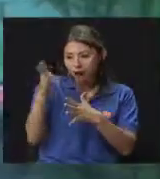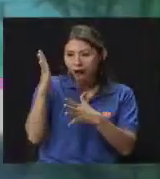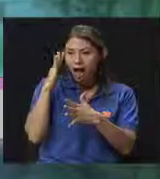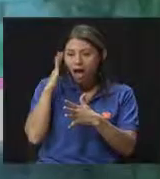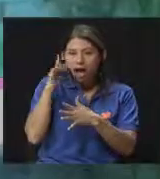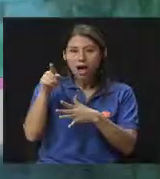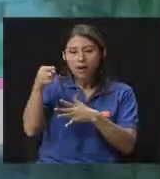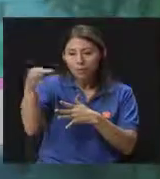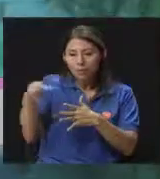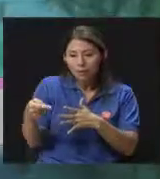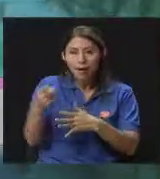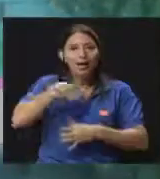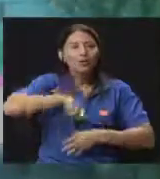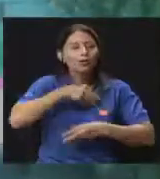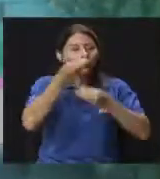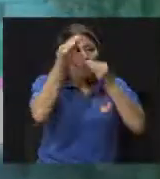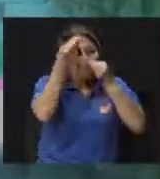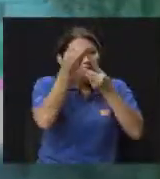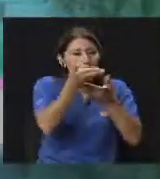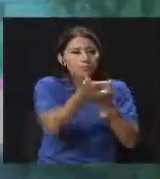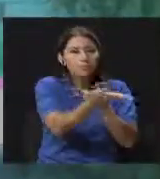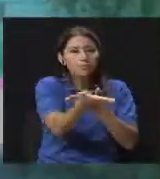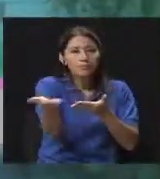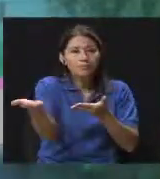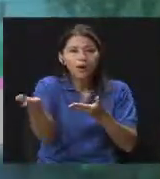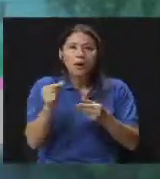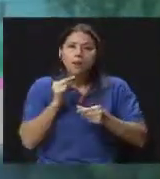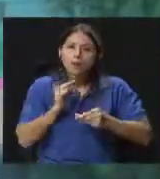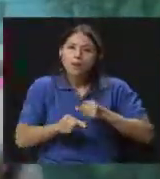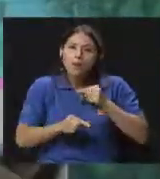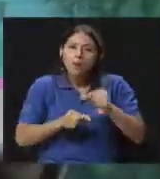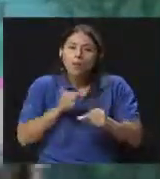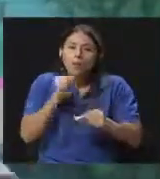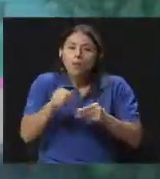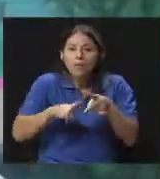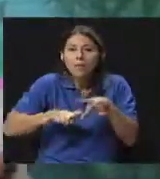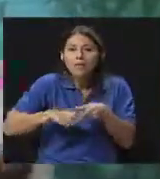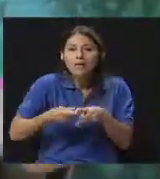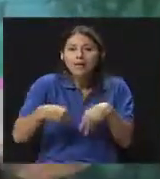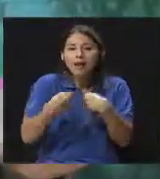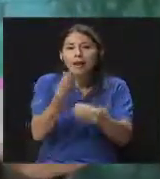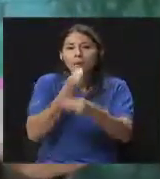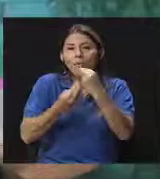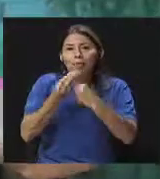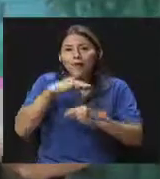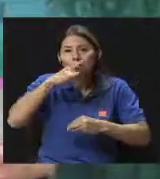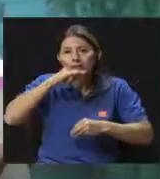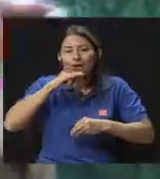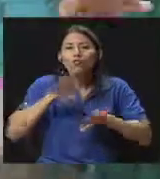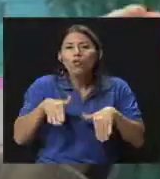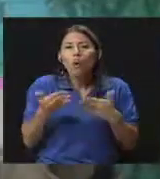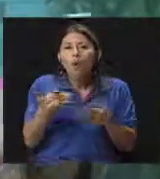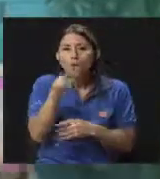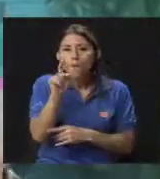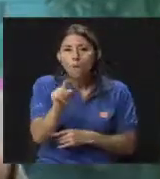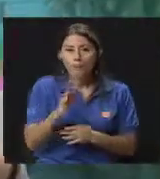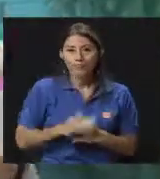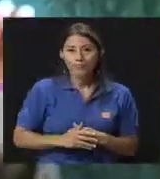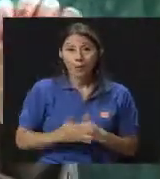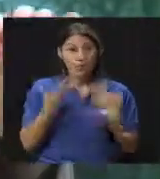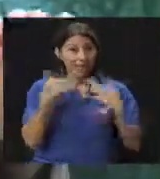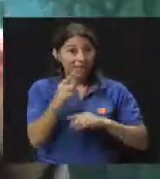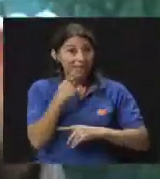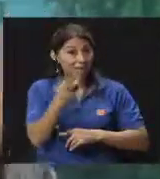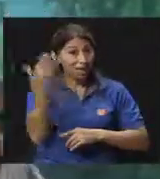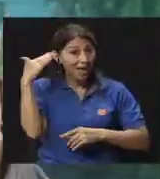cómo introducir paulatinamente los alimentos en los niños. En los 6 meses de vida, pues ya nos dijimos que